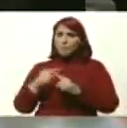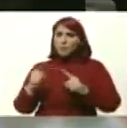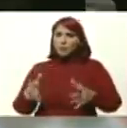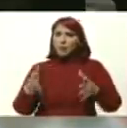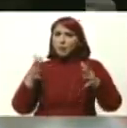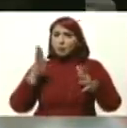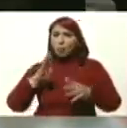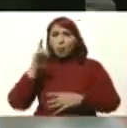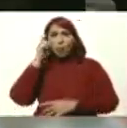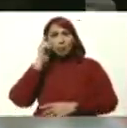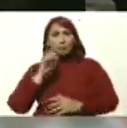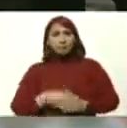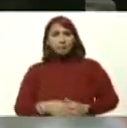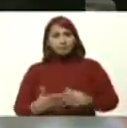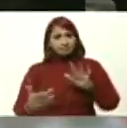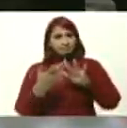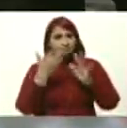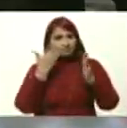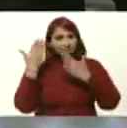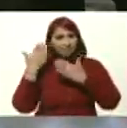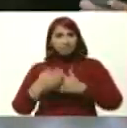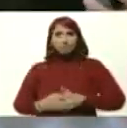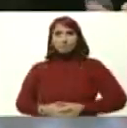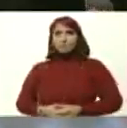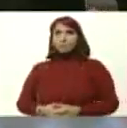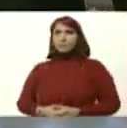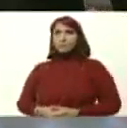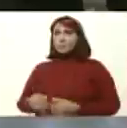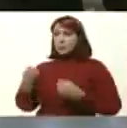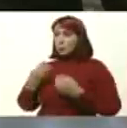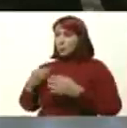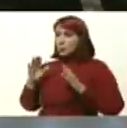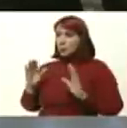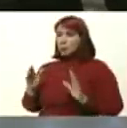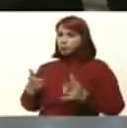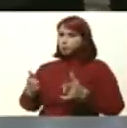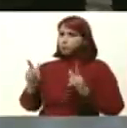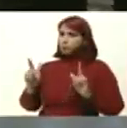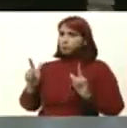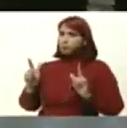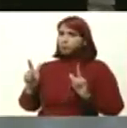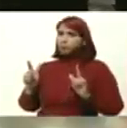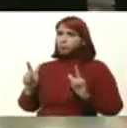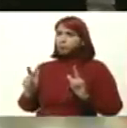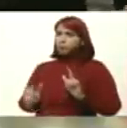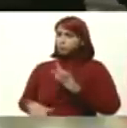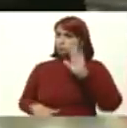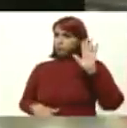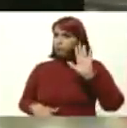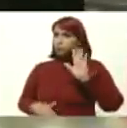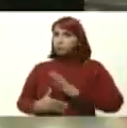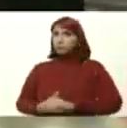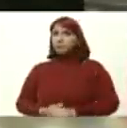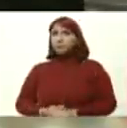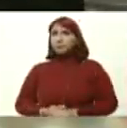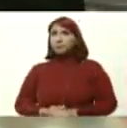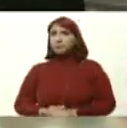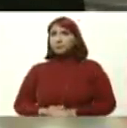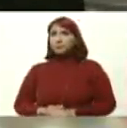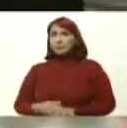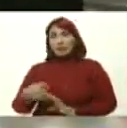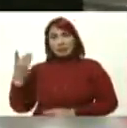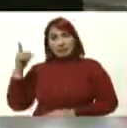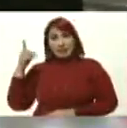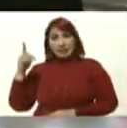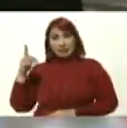Boris. Adelante, por favor. Bueno, presidente, me va a permitir levantar la mano izquierda, que en la pantalla sería la mano derecha,